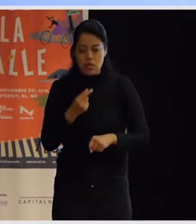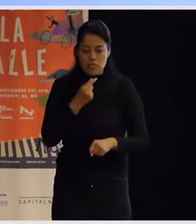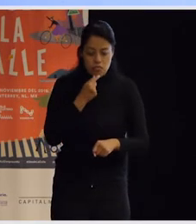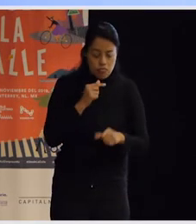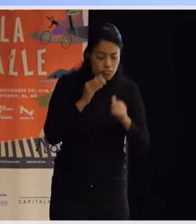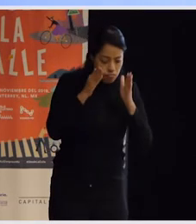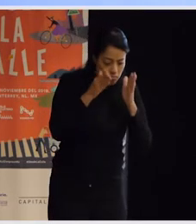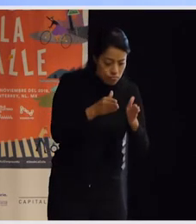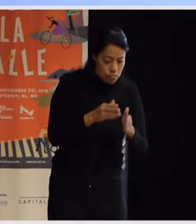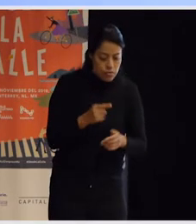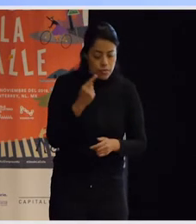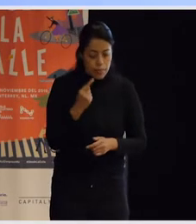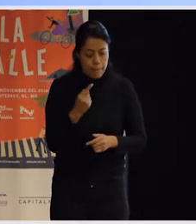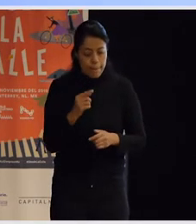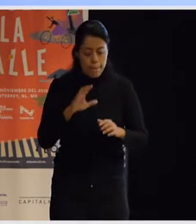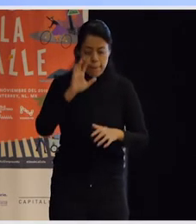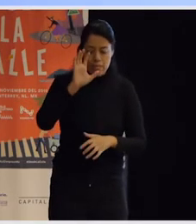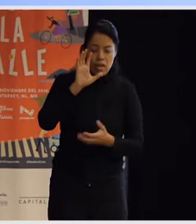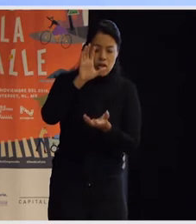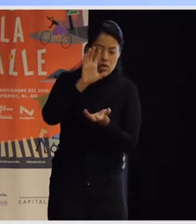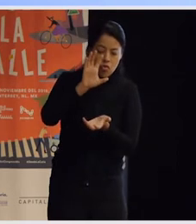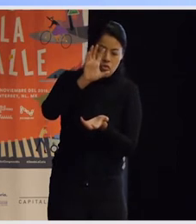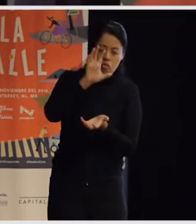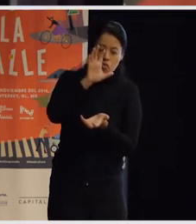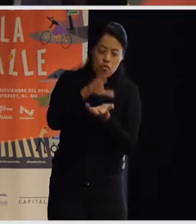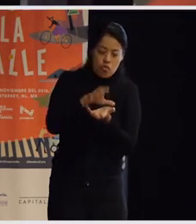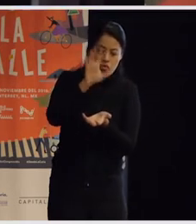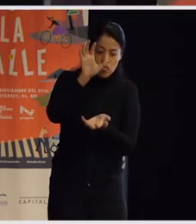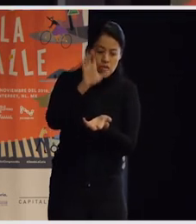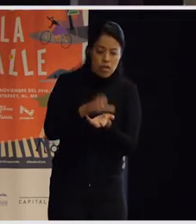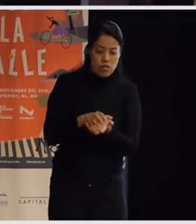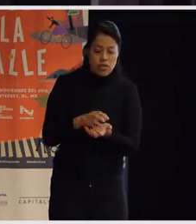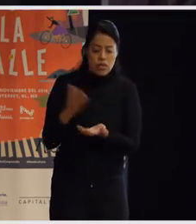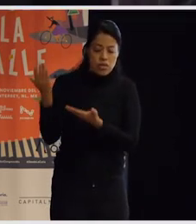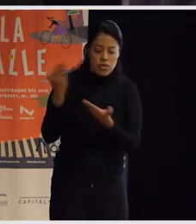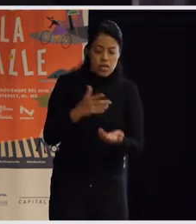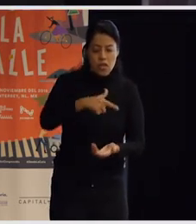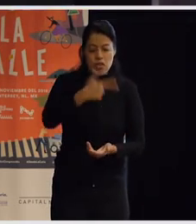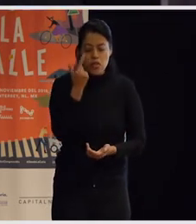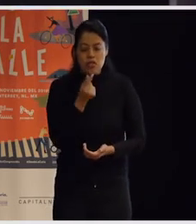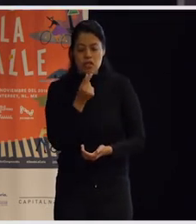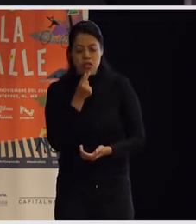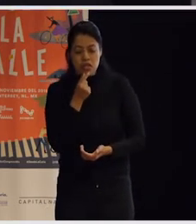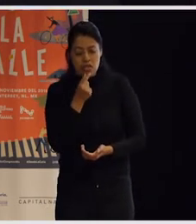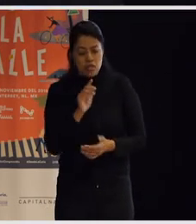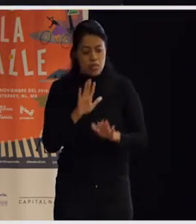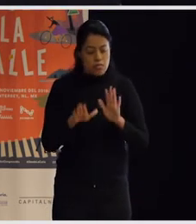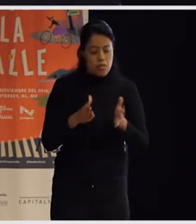hicimos una vez un nuevo con un dinosaurio para que lo puedas hacer en gps y llegaron 12 niños más o menos entonces